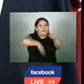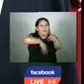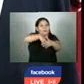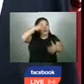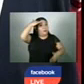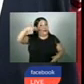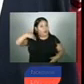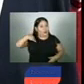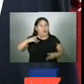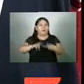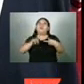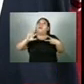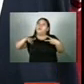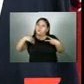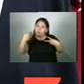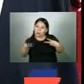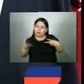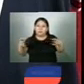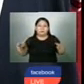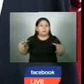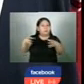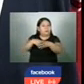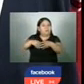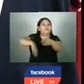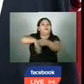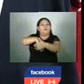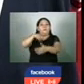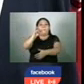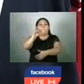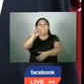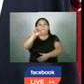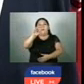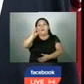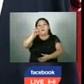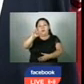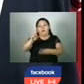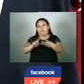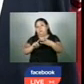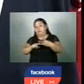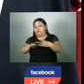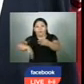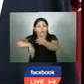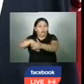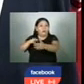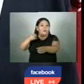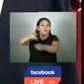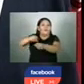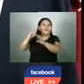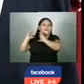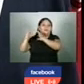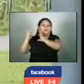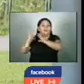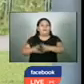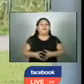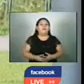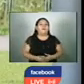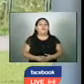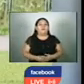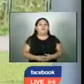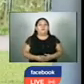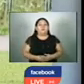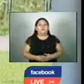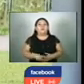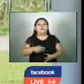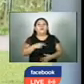De ahí, pues, se echó con Atlético Marte. Y por último, pues, estuvo con Sanzanate. Buena